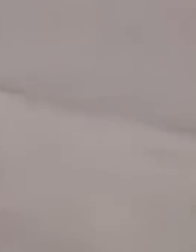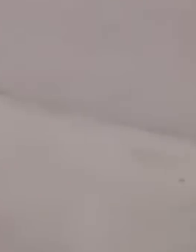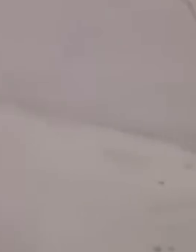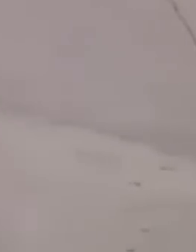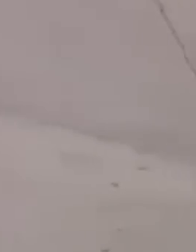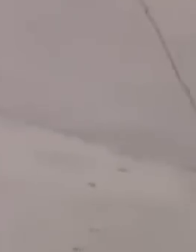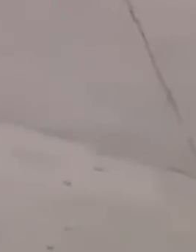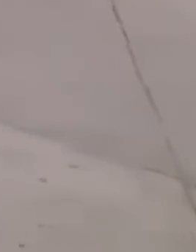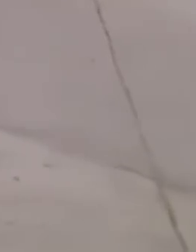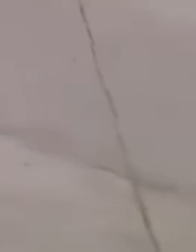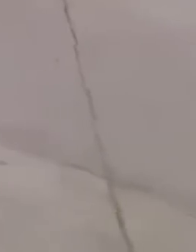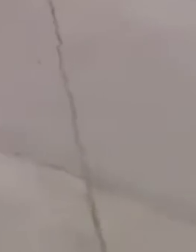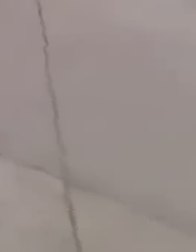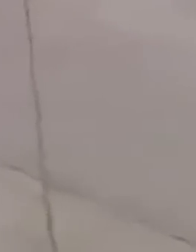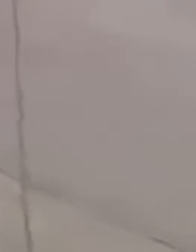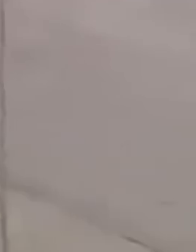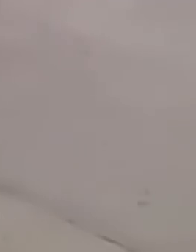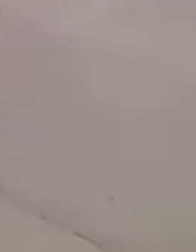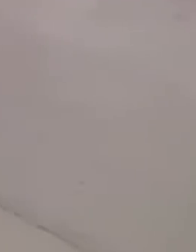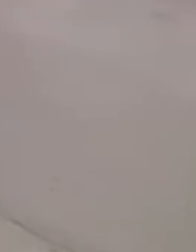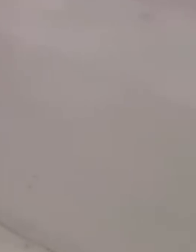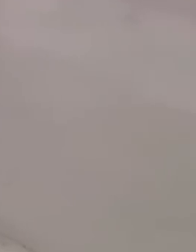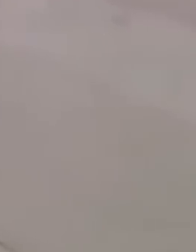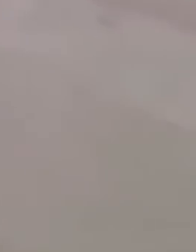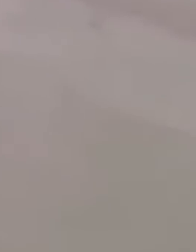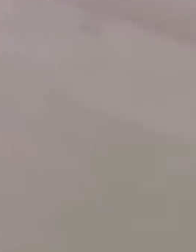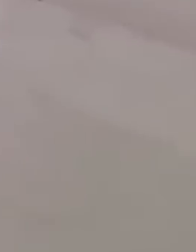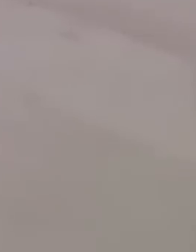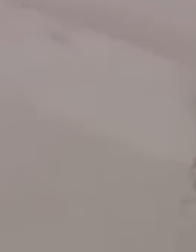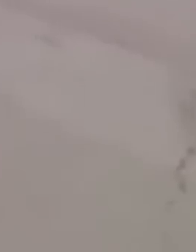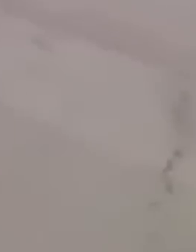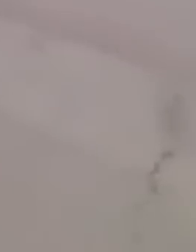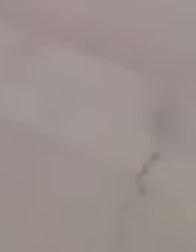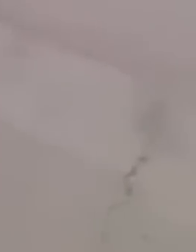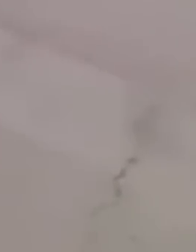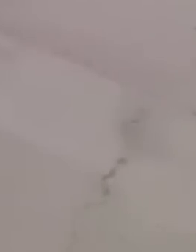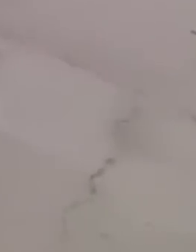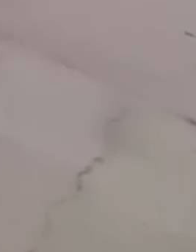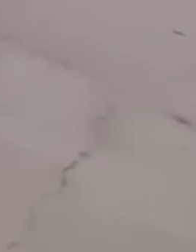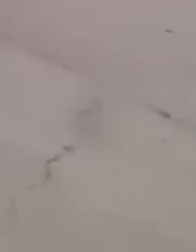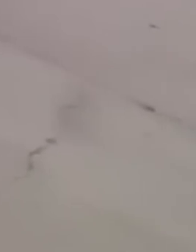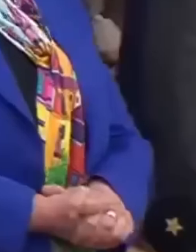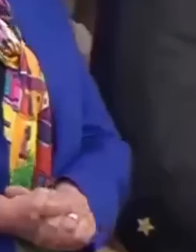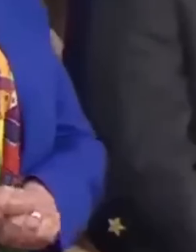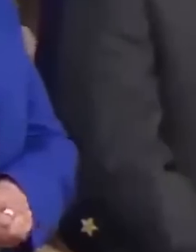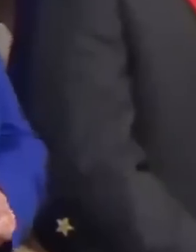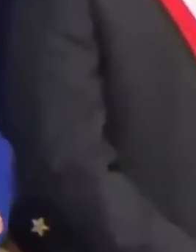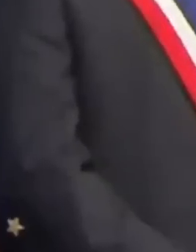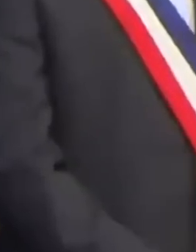otros. O sea, miren, los comentarios nos dejaron mucho que lo primero que nosotros vimos son solamente escuelas o academias, nada más.